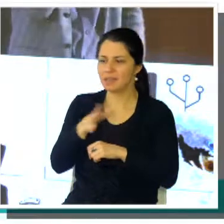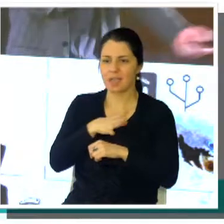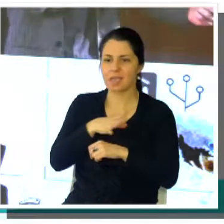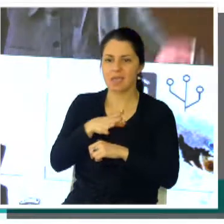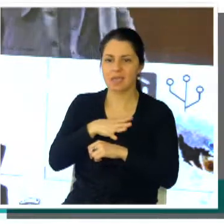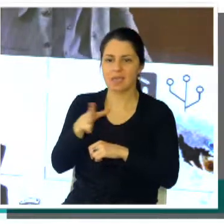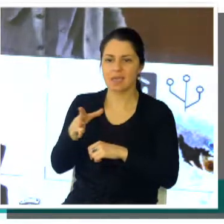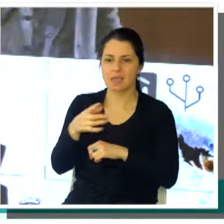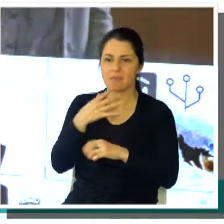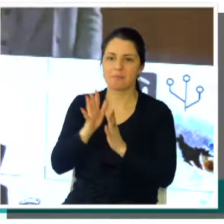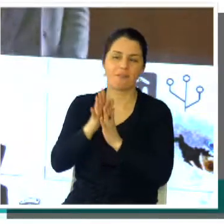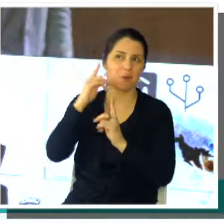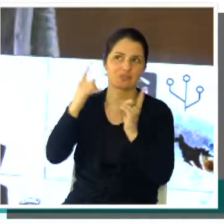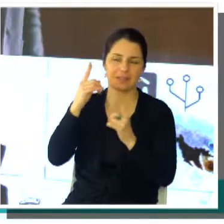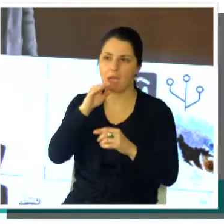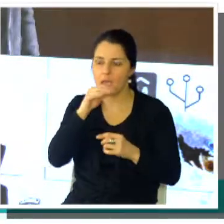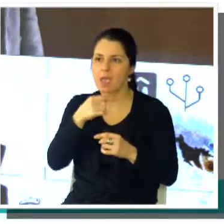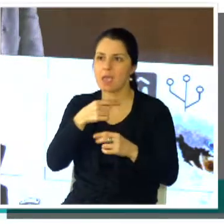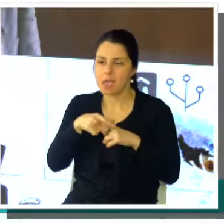No se desconcentren, che.